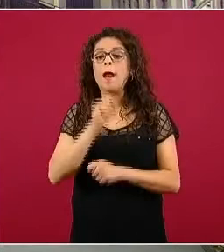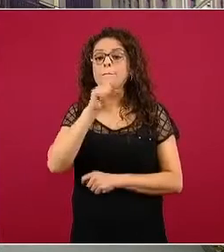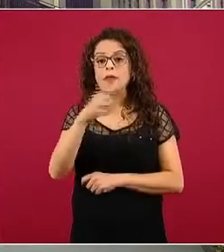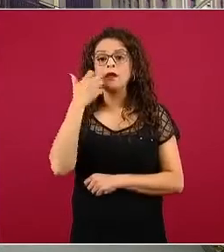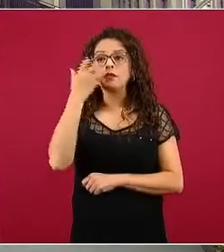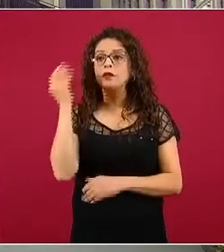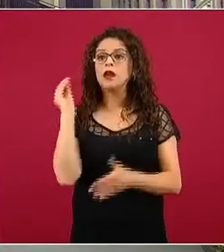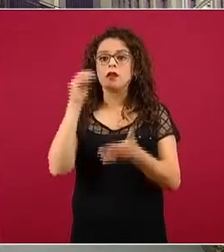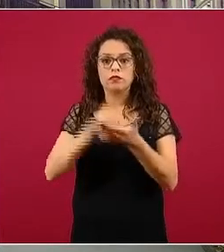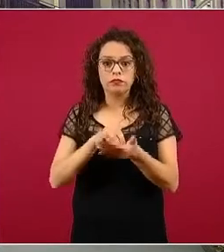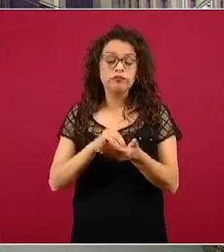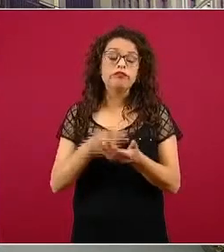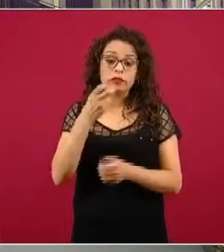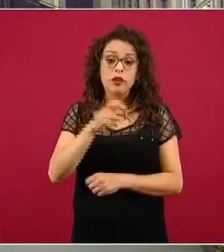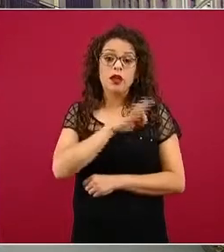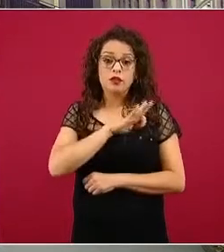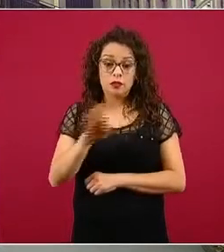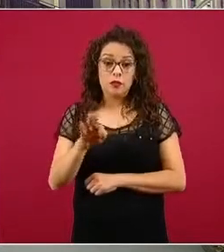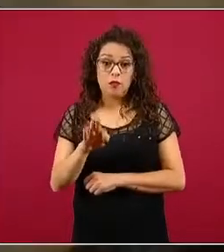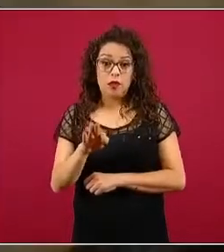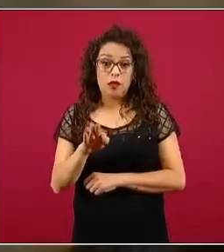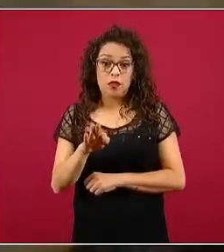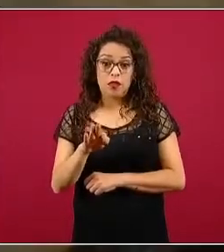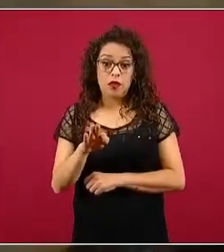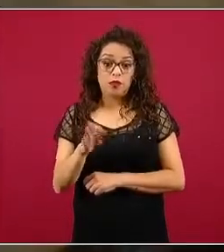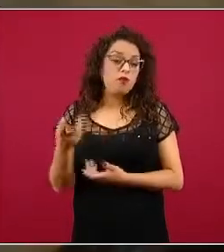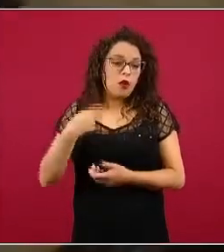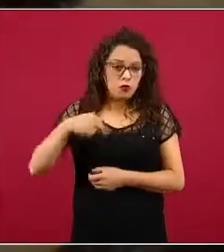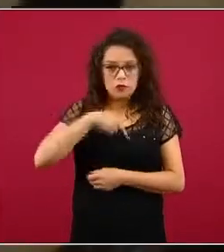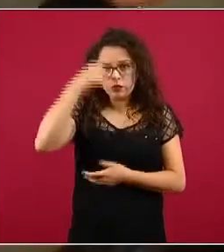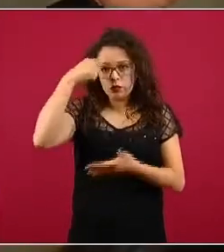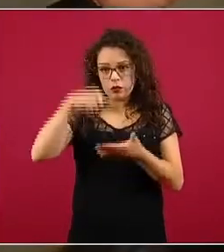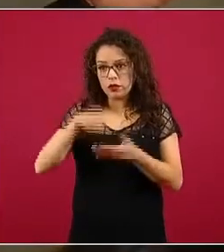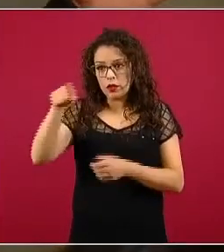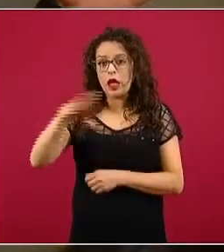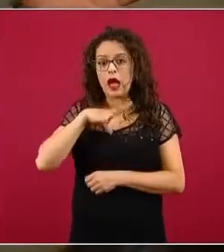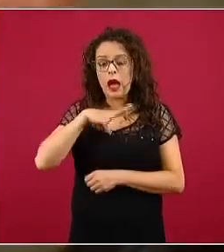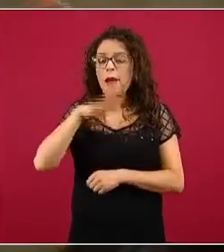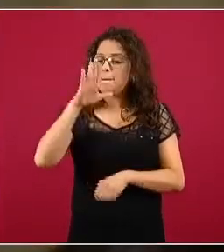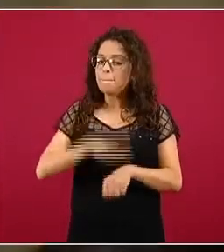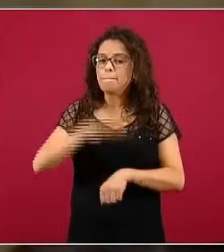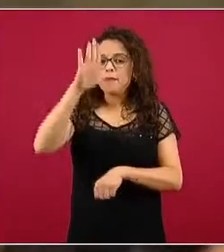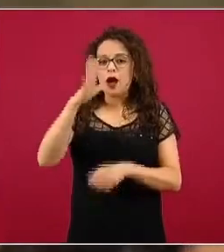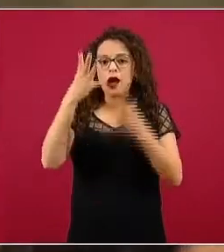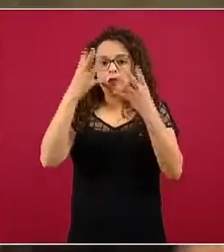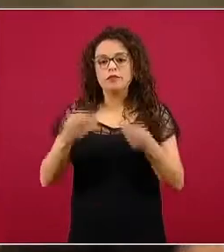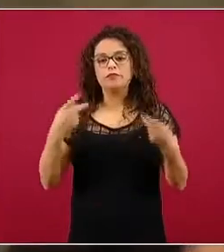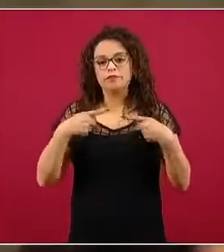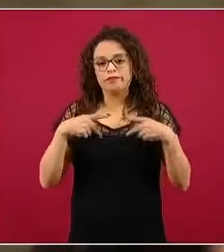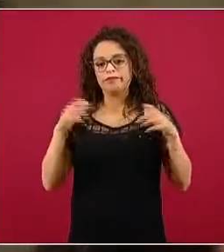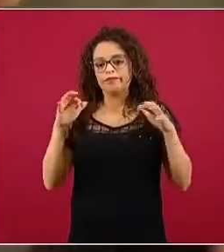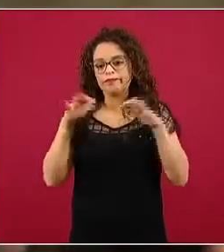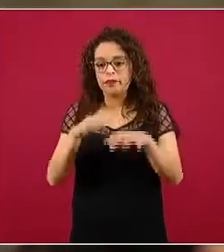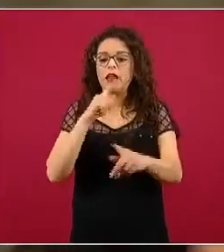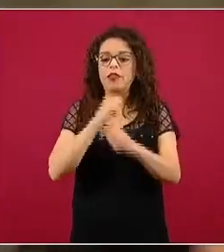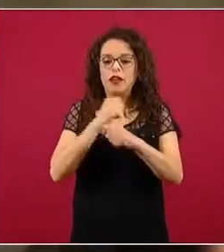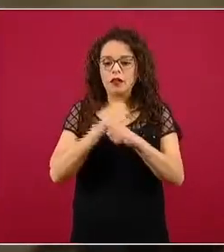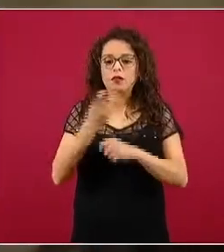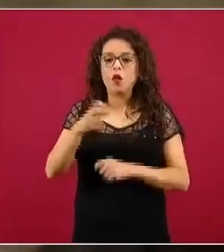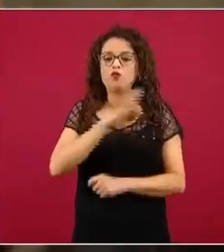que creemos que podría ser de muchísima utilidad y también pues creo que es donde se centra más en la población, ¿no? en